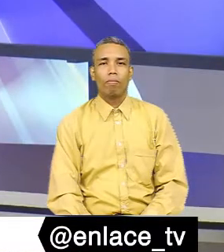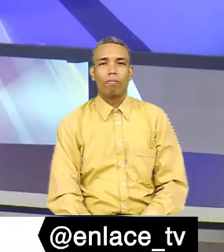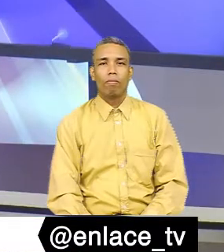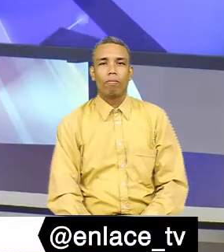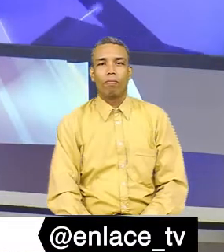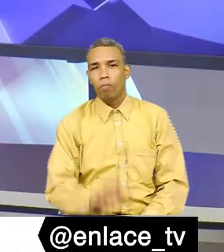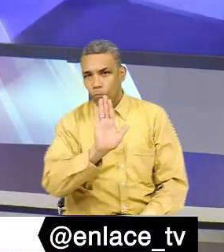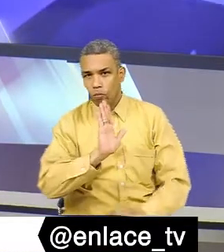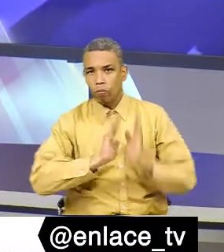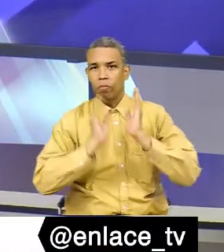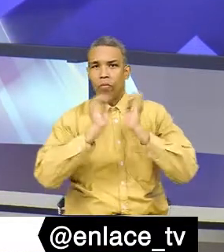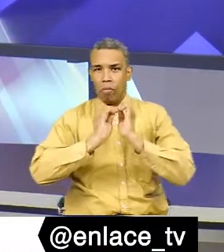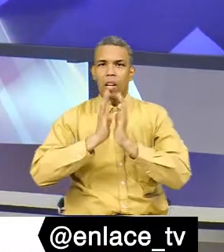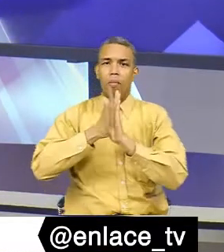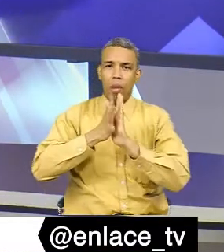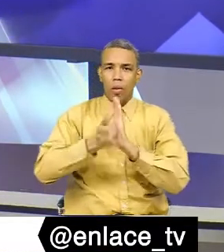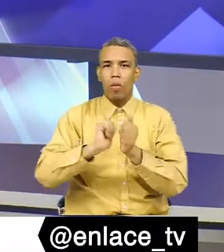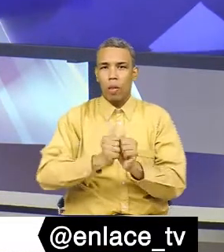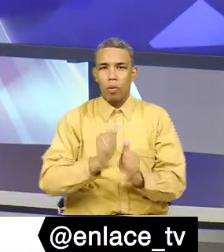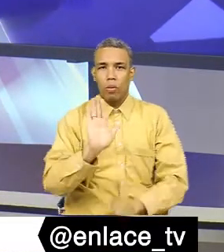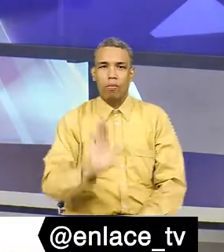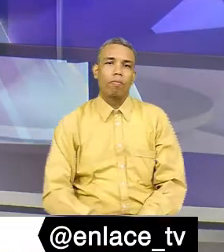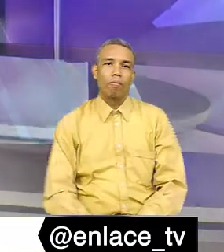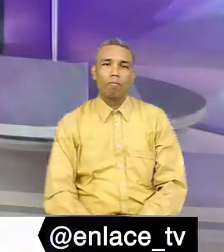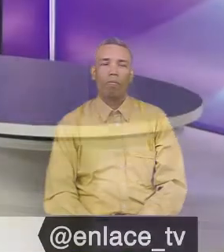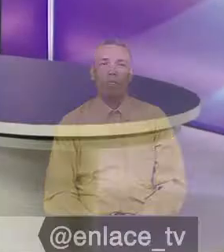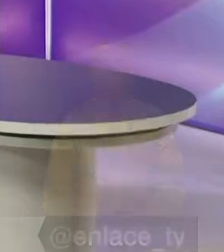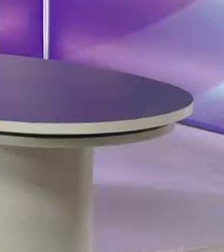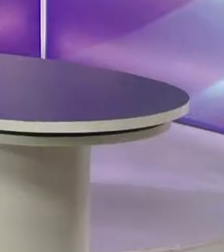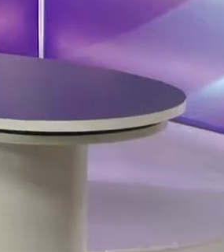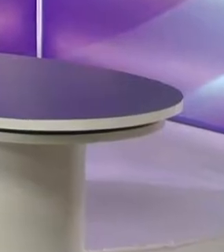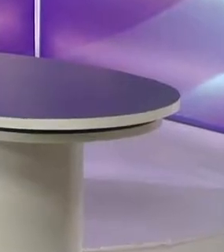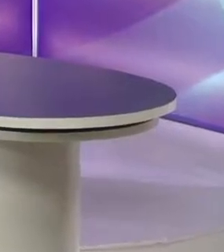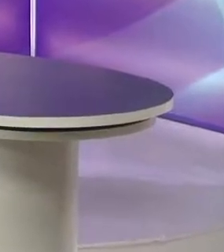Hacemos una pausa y al regresar información deportiva.